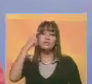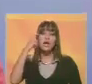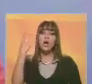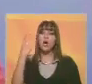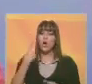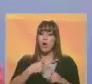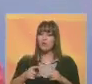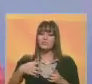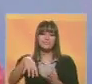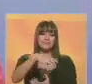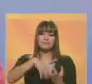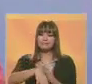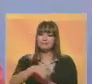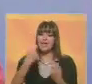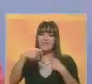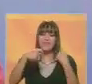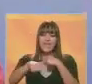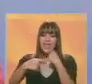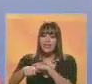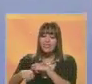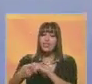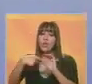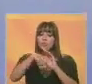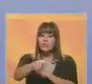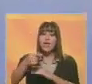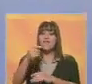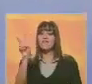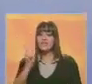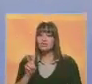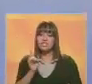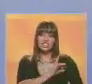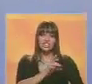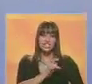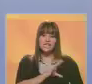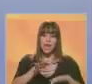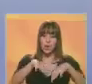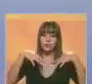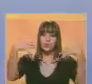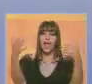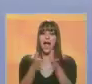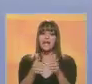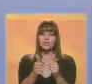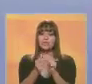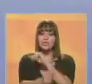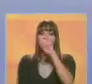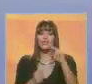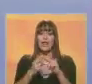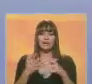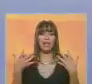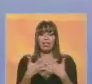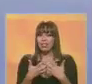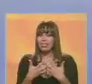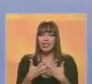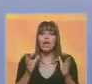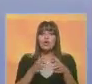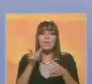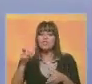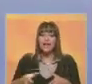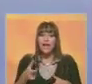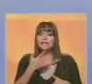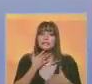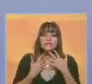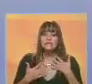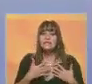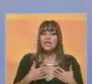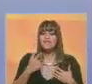en un caos se convirtió la venta de boletos para el partido Venezuela chile en el estadio José Antonio anzuategui de Puerto la cruz luego de que un grupo de fanáticos se